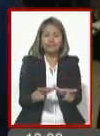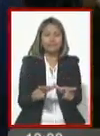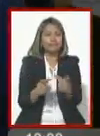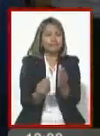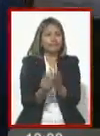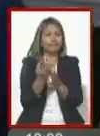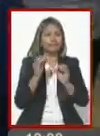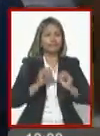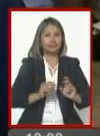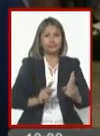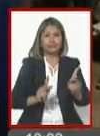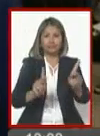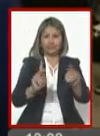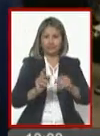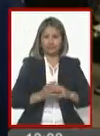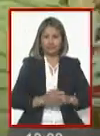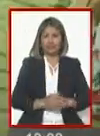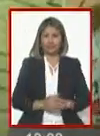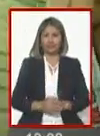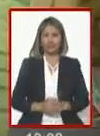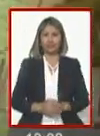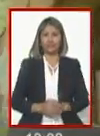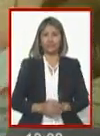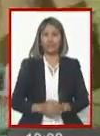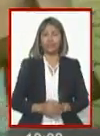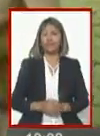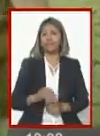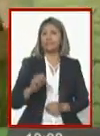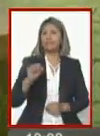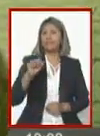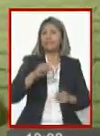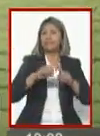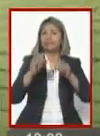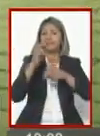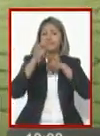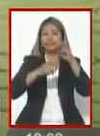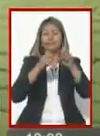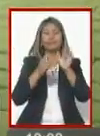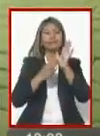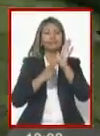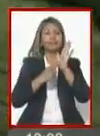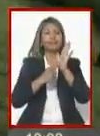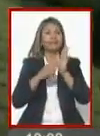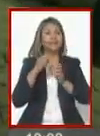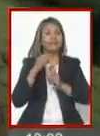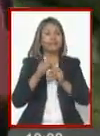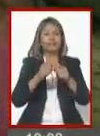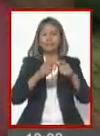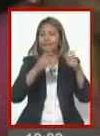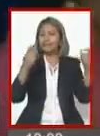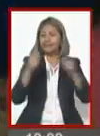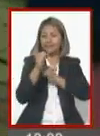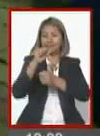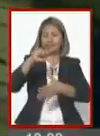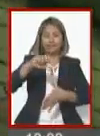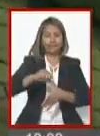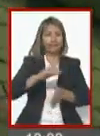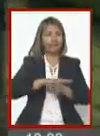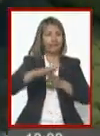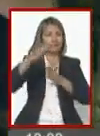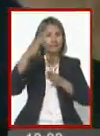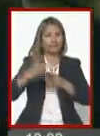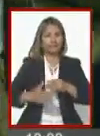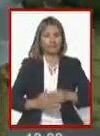Latinoamérica llegó a su fin, pero el trabajo no termina ahí. La organización y gestiones para la Expo Cruz 2019 ya están en